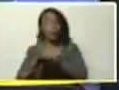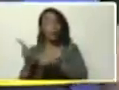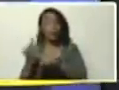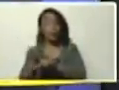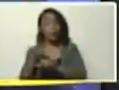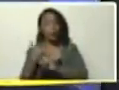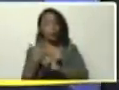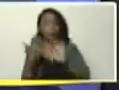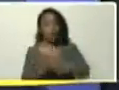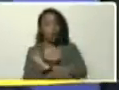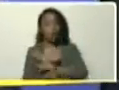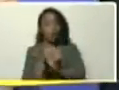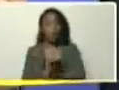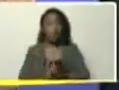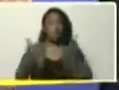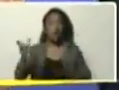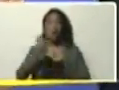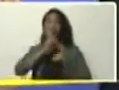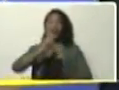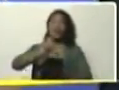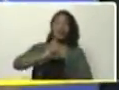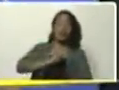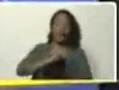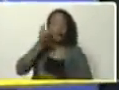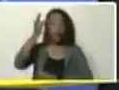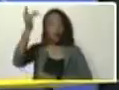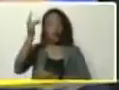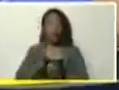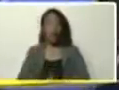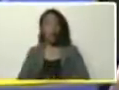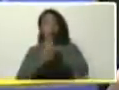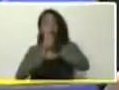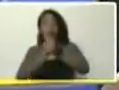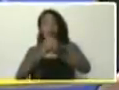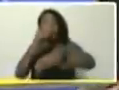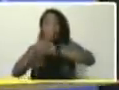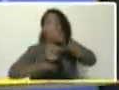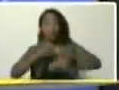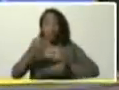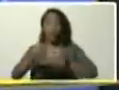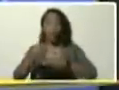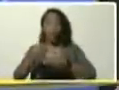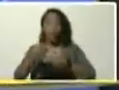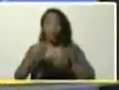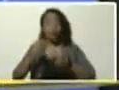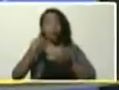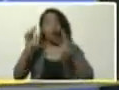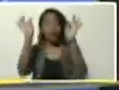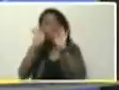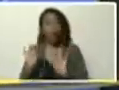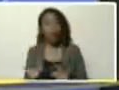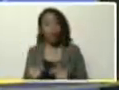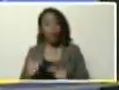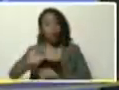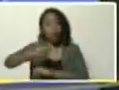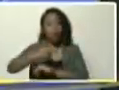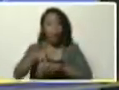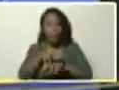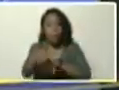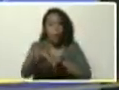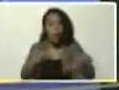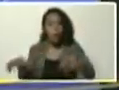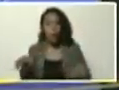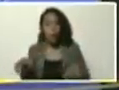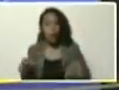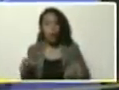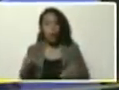gran enemigo, la inteligencia del líder generó una dinámica de división del enemigo para